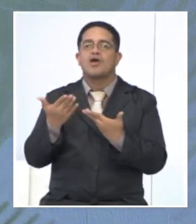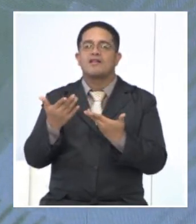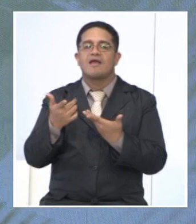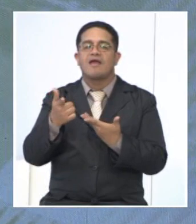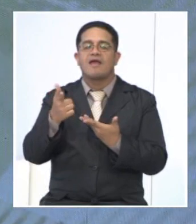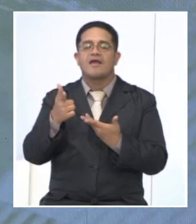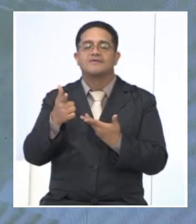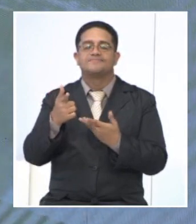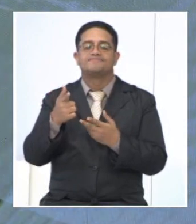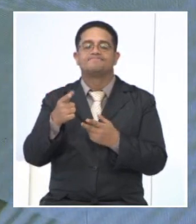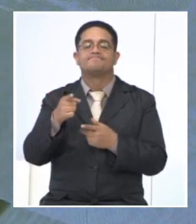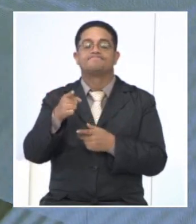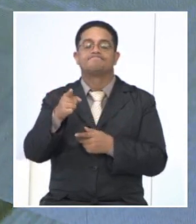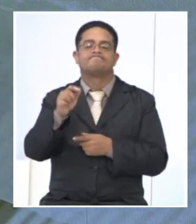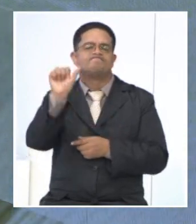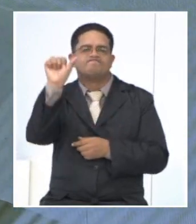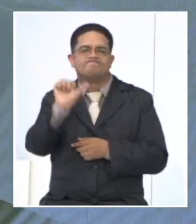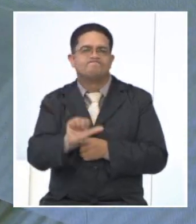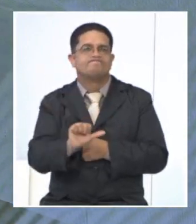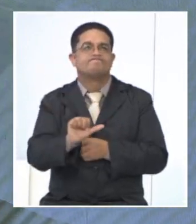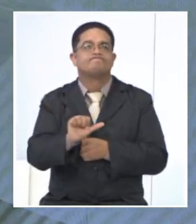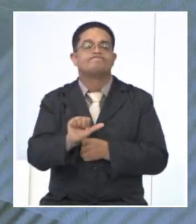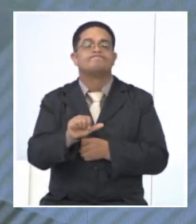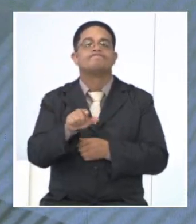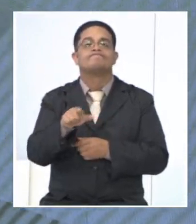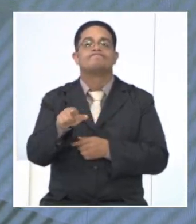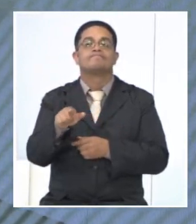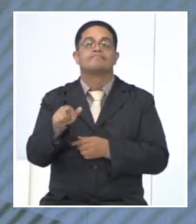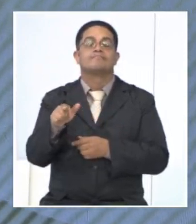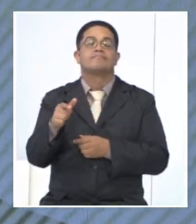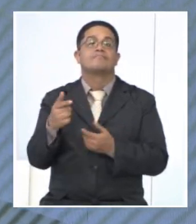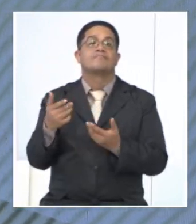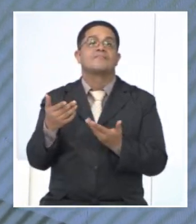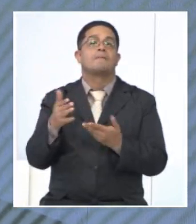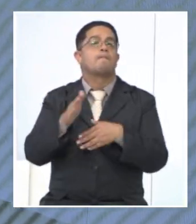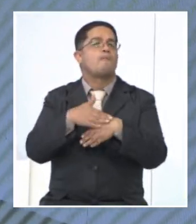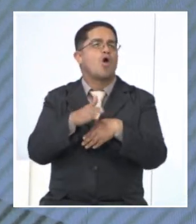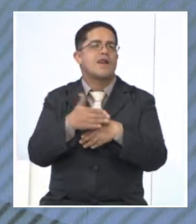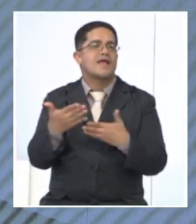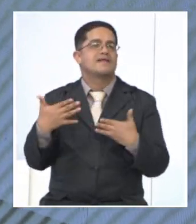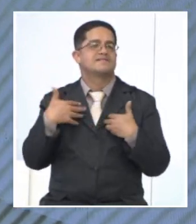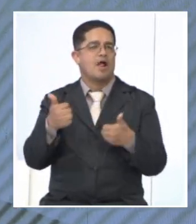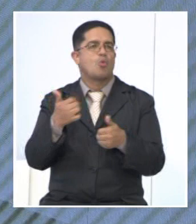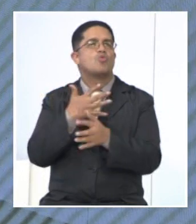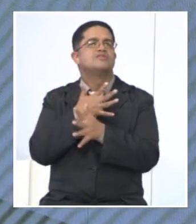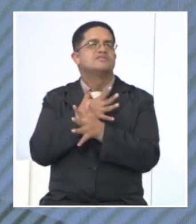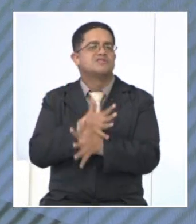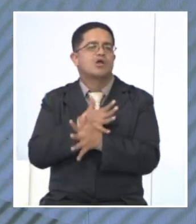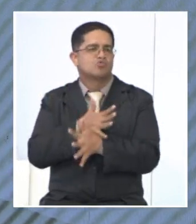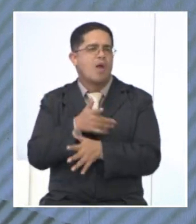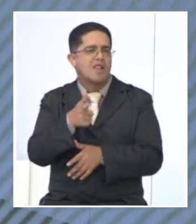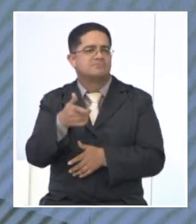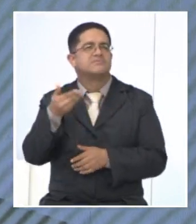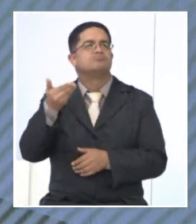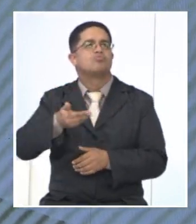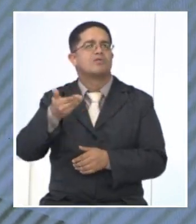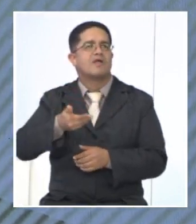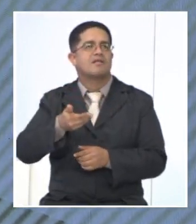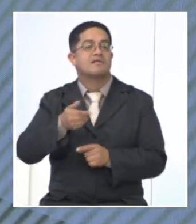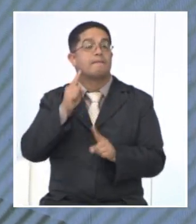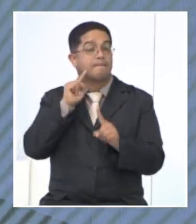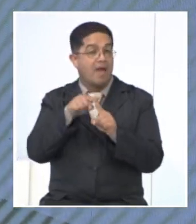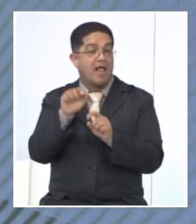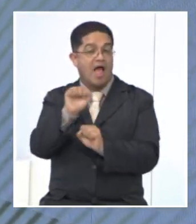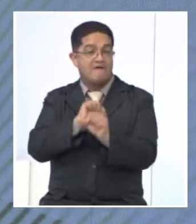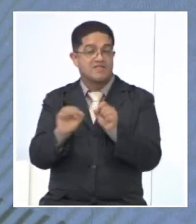tu alcance nos habla junto a la especialista de por qué la salud sexual es importante para evitar las enfermedades